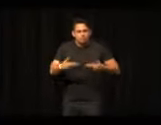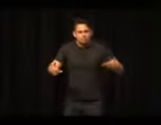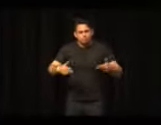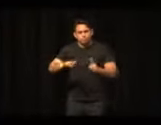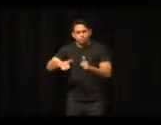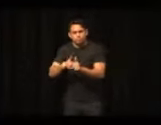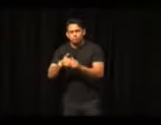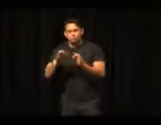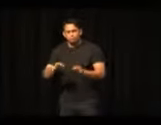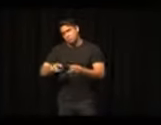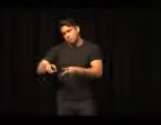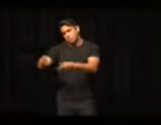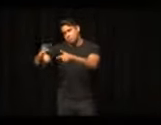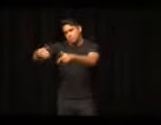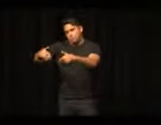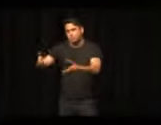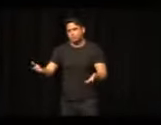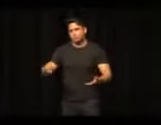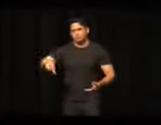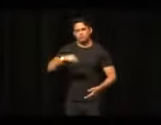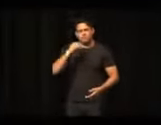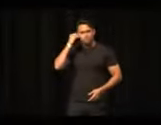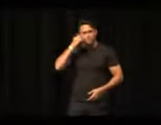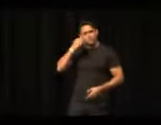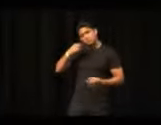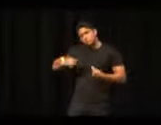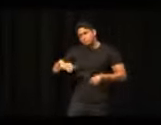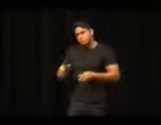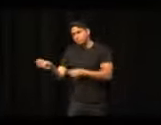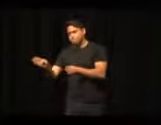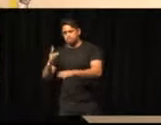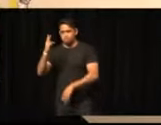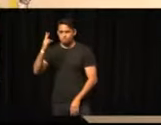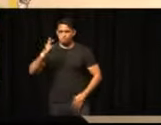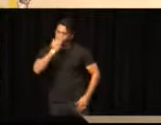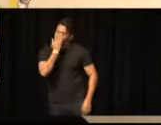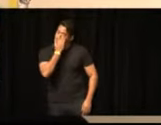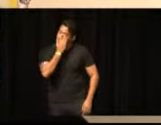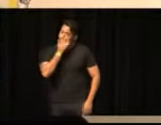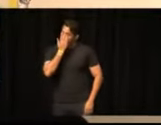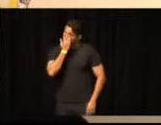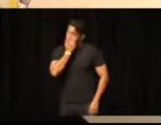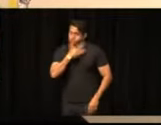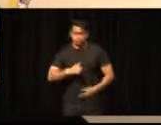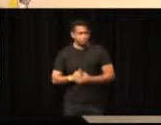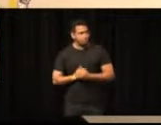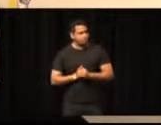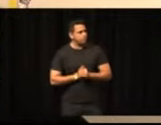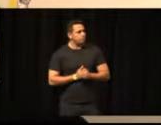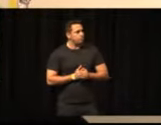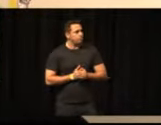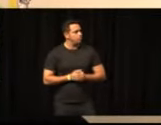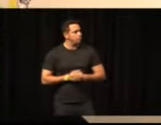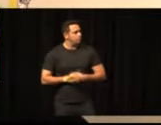ayudado bastante para dar las condiciones a nuestro trabajo, pero en nuestra experiencia nosotros tenemos, trabajamos justamente estas dos vertientes.